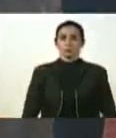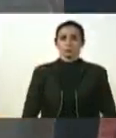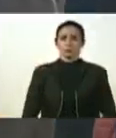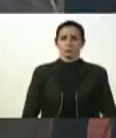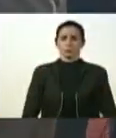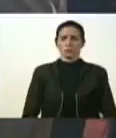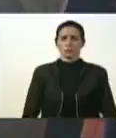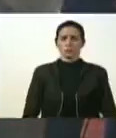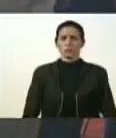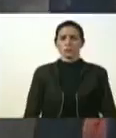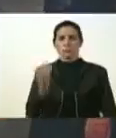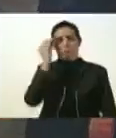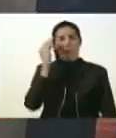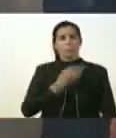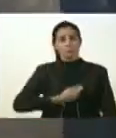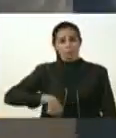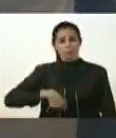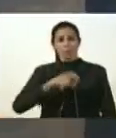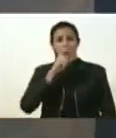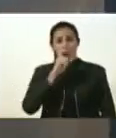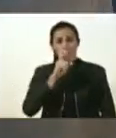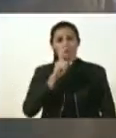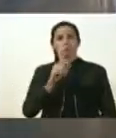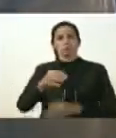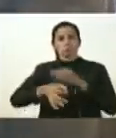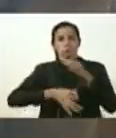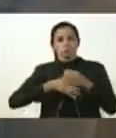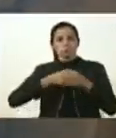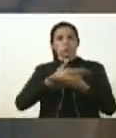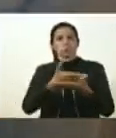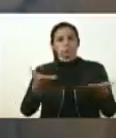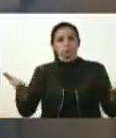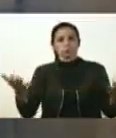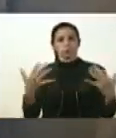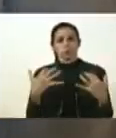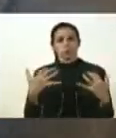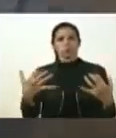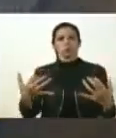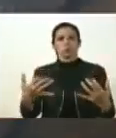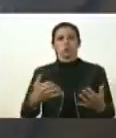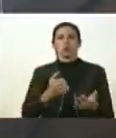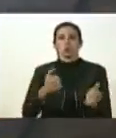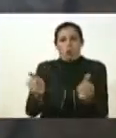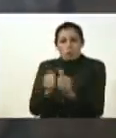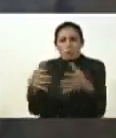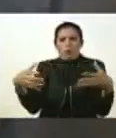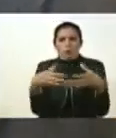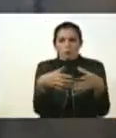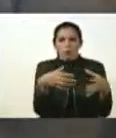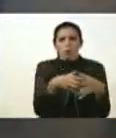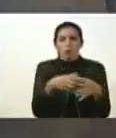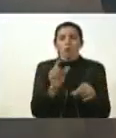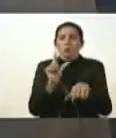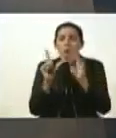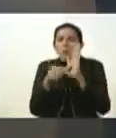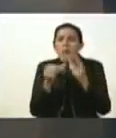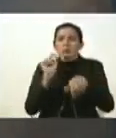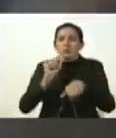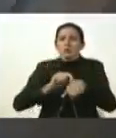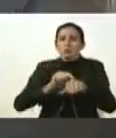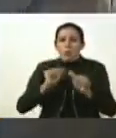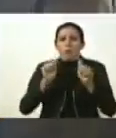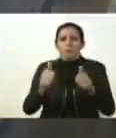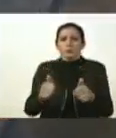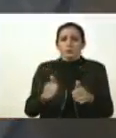Está previsto que el jefe de Estado esté ofreciendo un mensaje a sus más cercanos colaboradores dentro de algunos minutos a